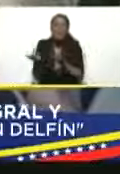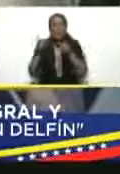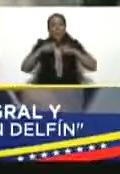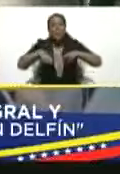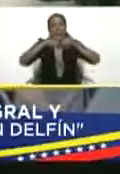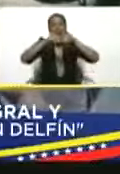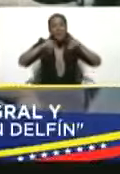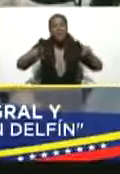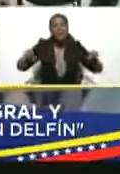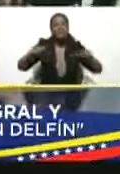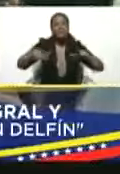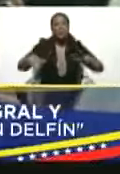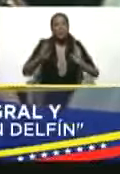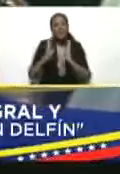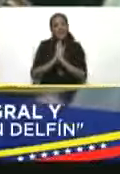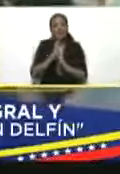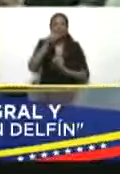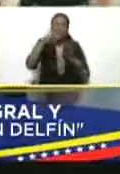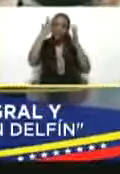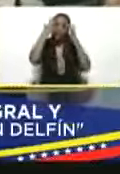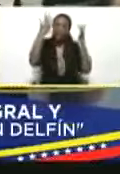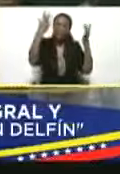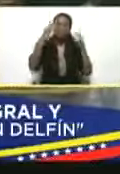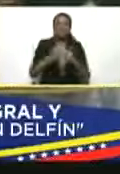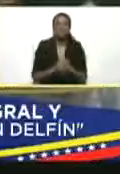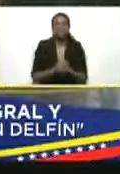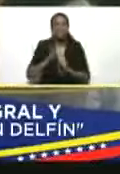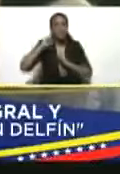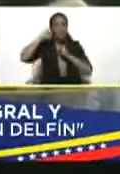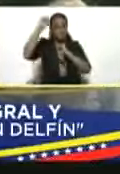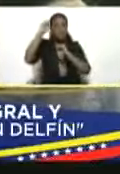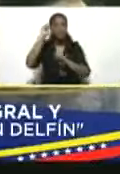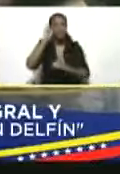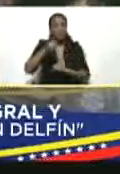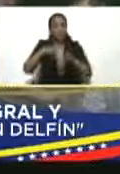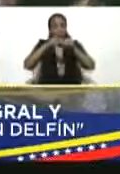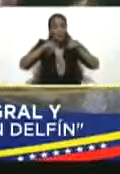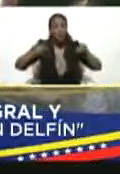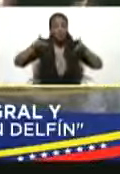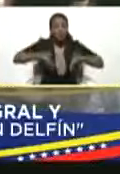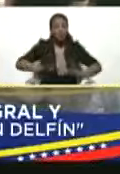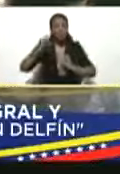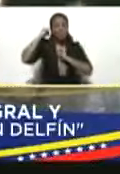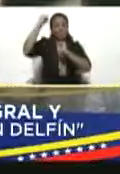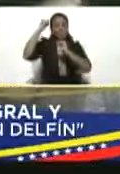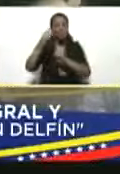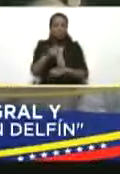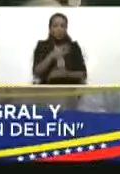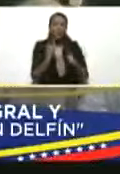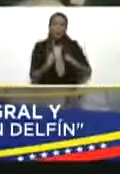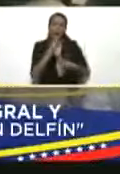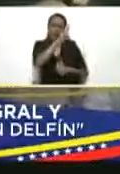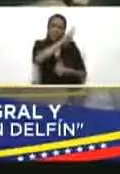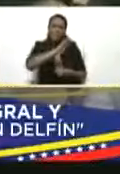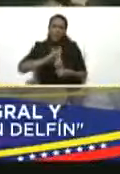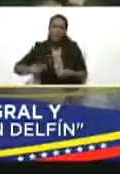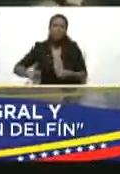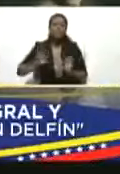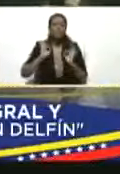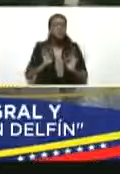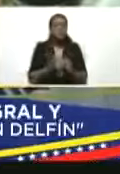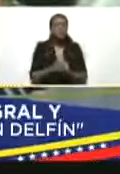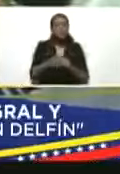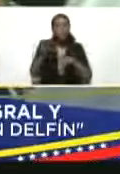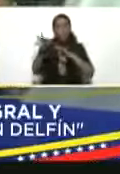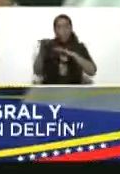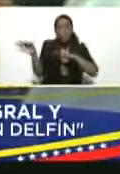hermosa tierra de santos y de sabios y de Patriotas tú eres de Valera exactamente presidente justamente de